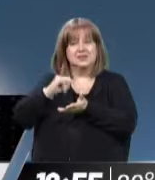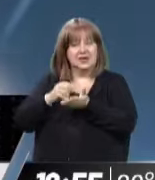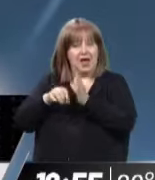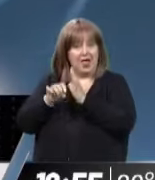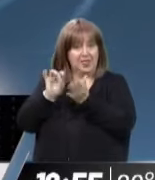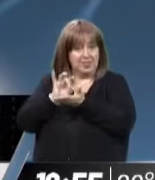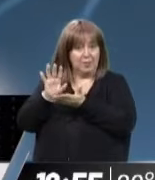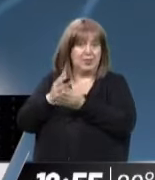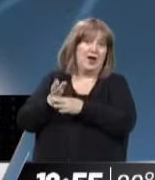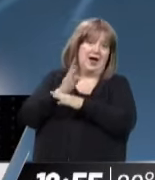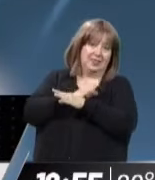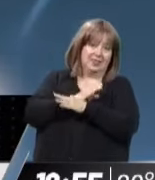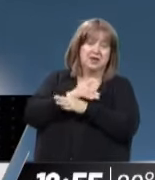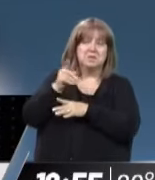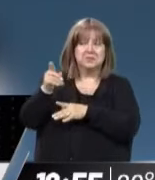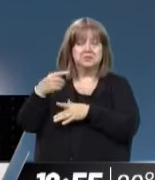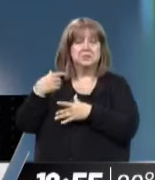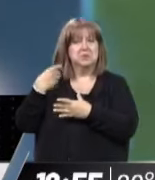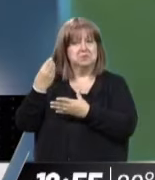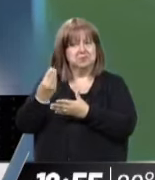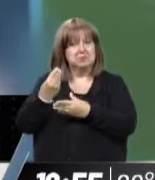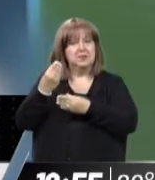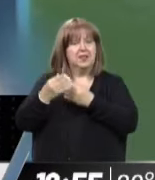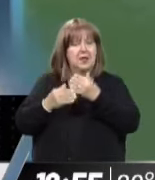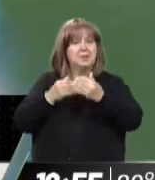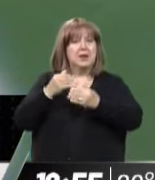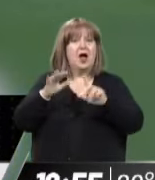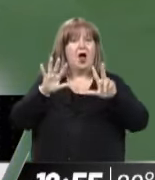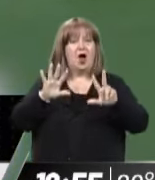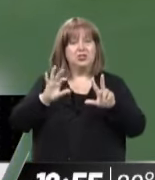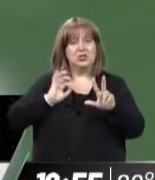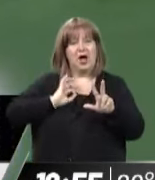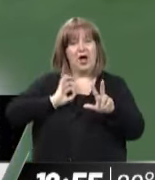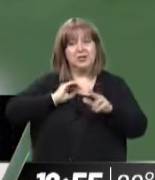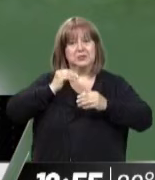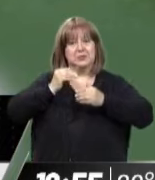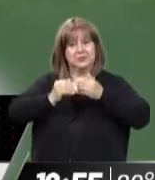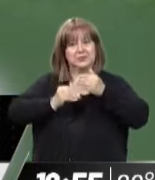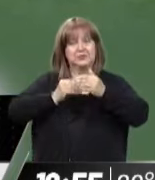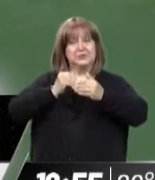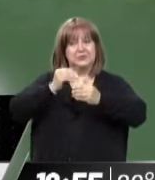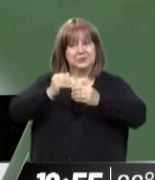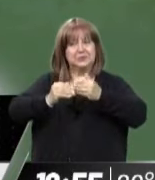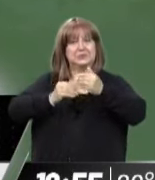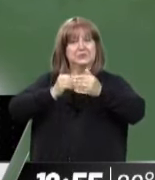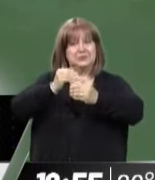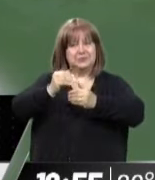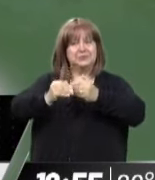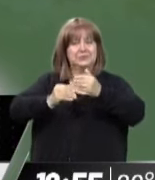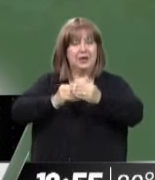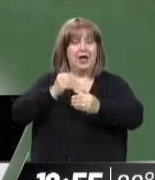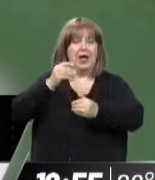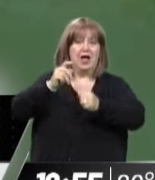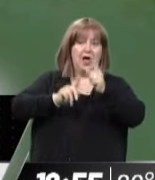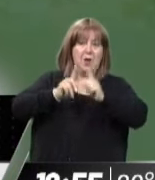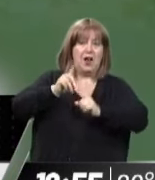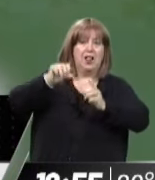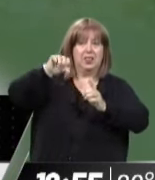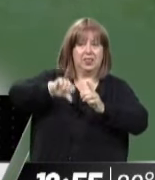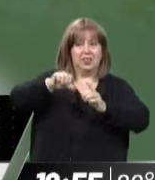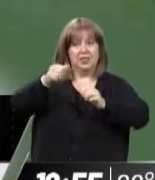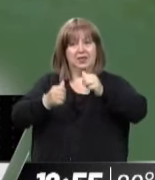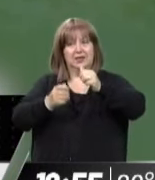la verdad, concatenó una serie de éxitos con Madrid como el gran éxito, impresionante. Claro. Sí. Y así se lo reconoce